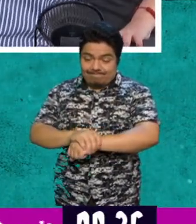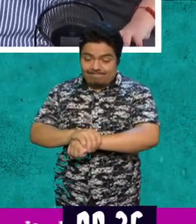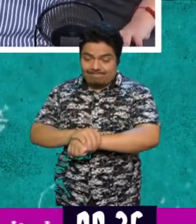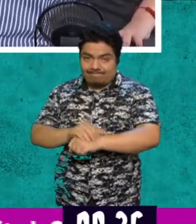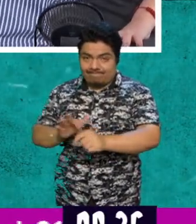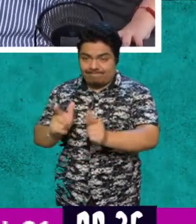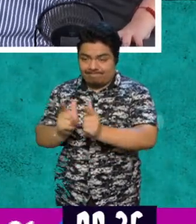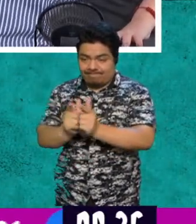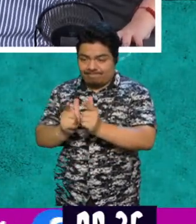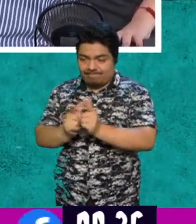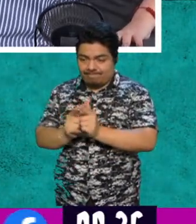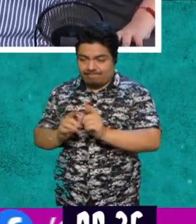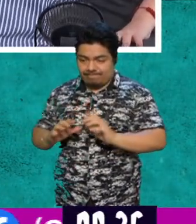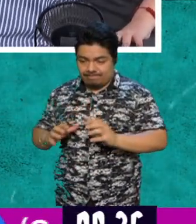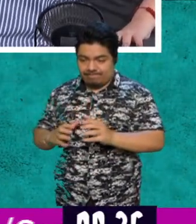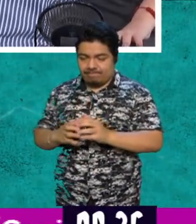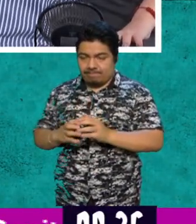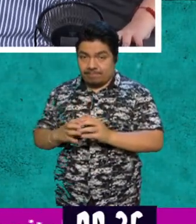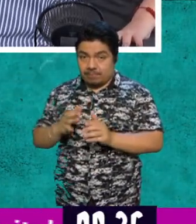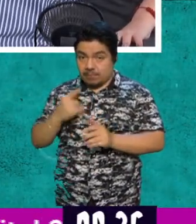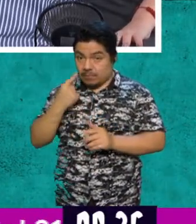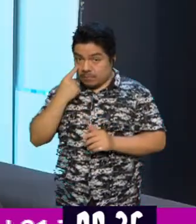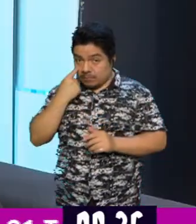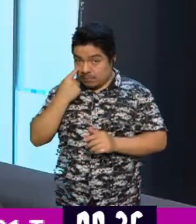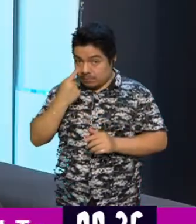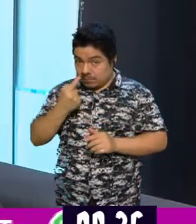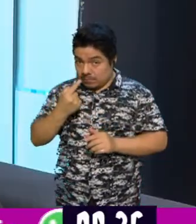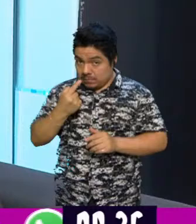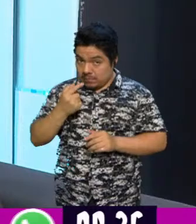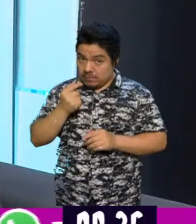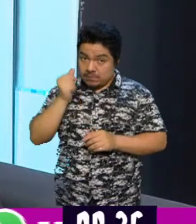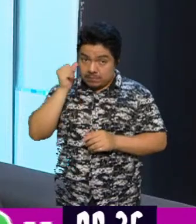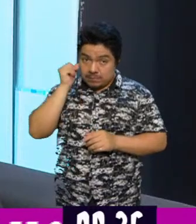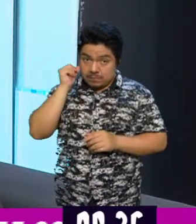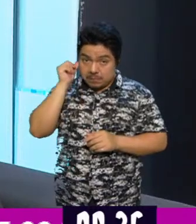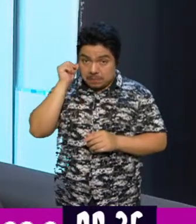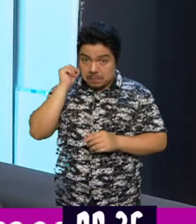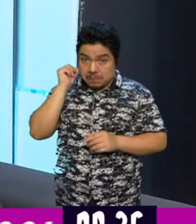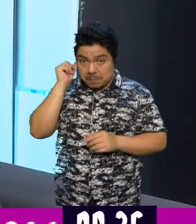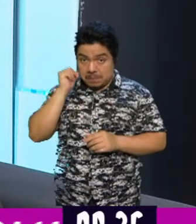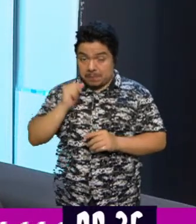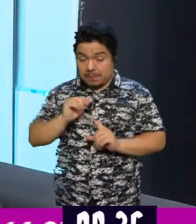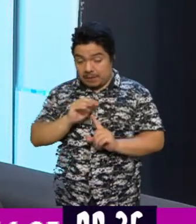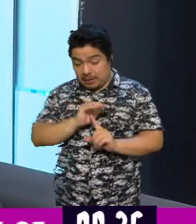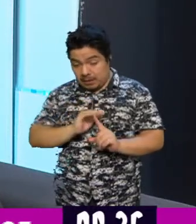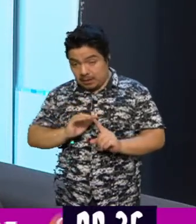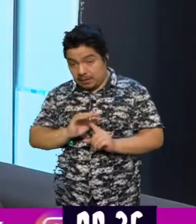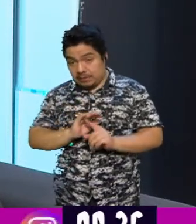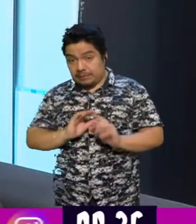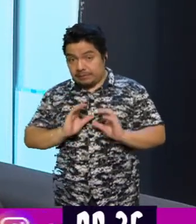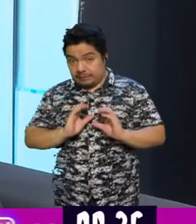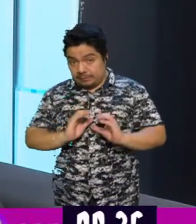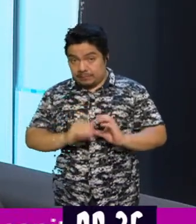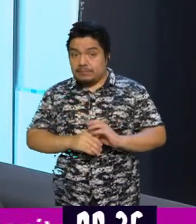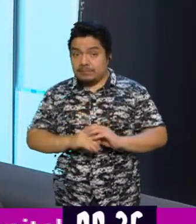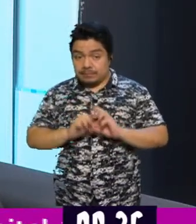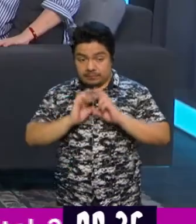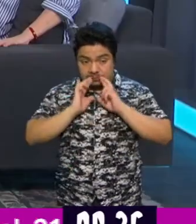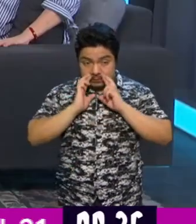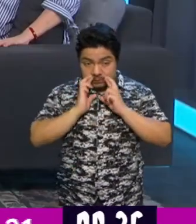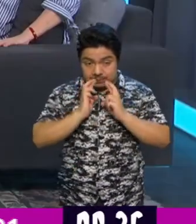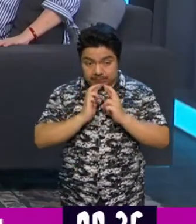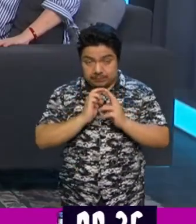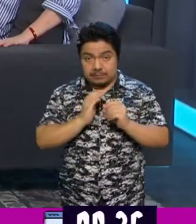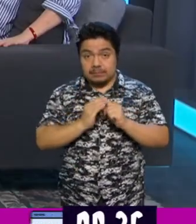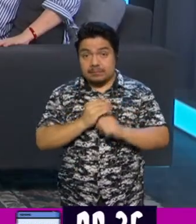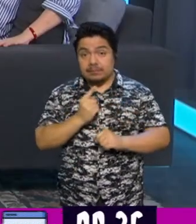grupo y que lo que se buscaba, ojo, vamos a ver el contexto en que se dan esta reunión. Claro. Se